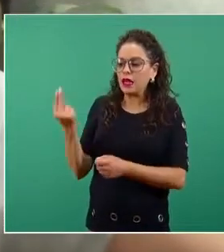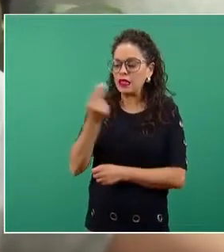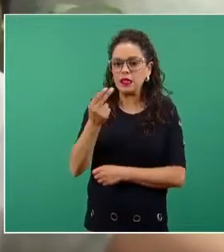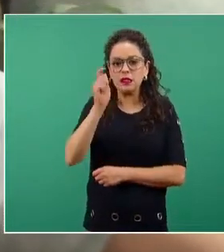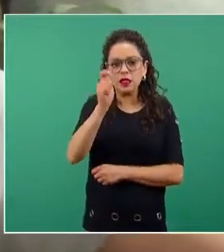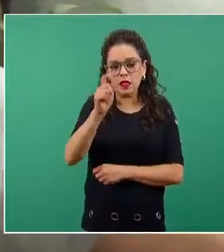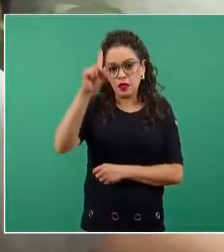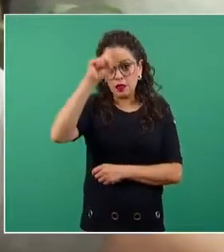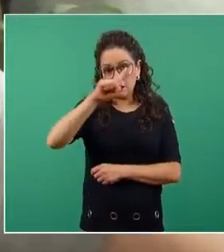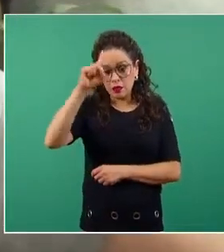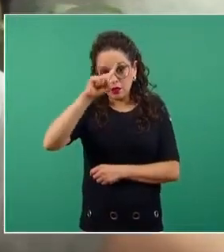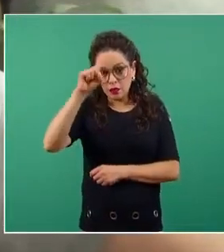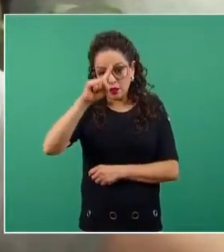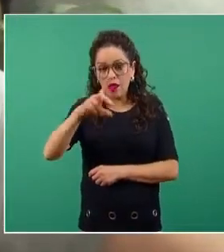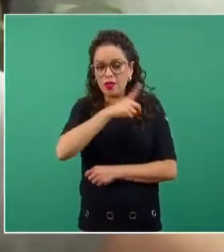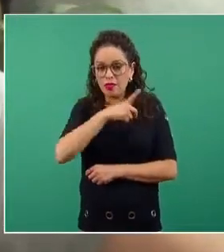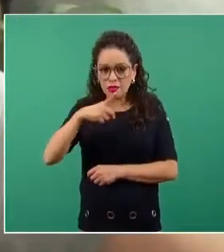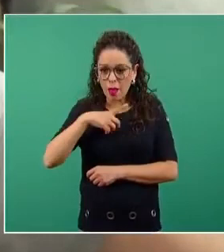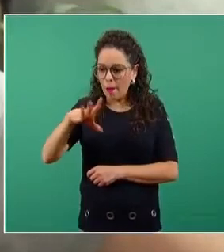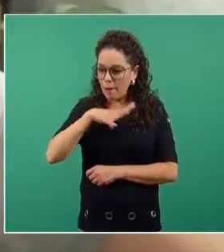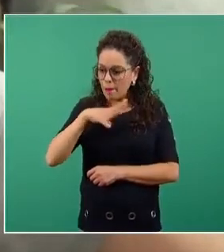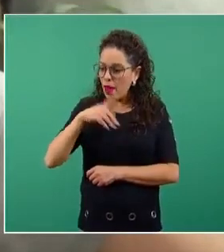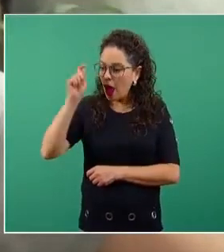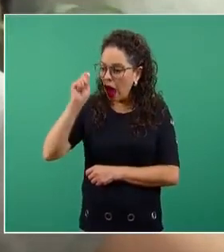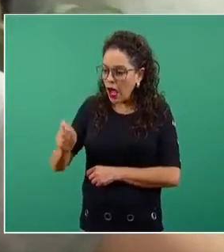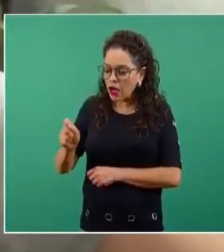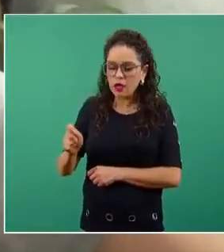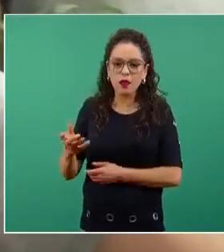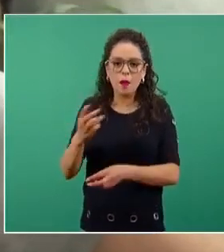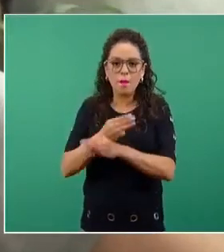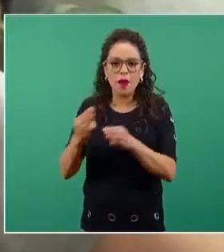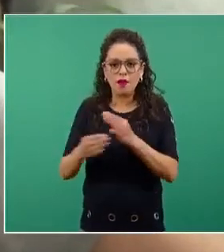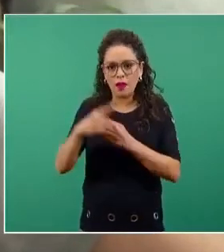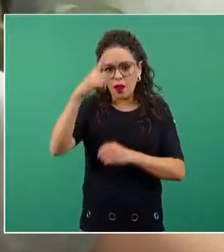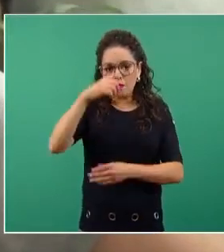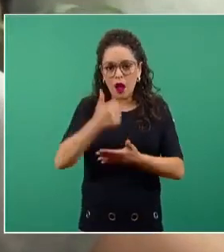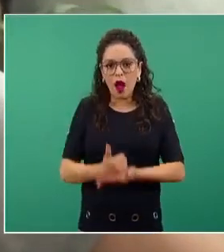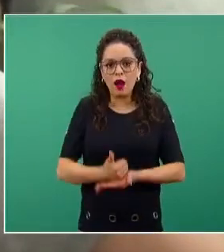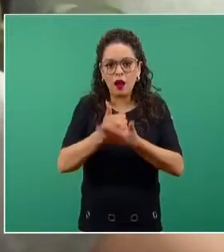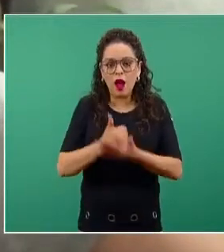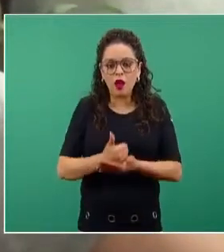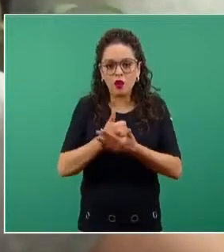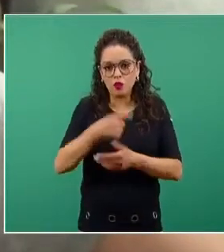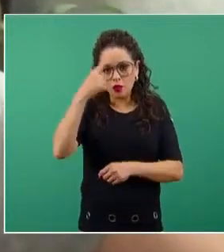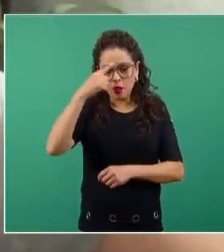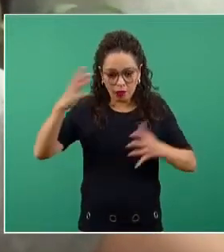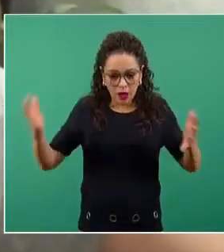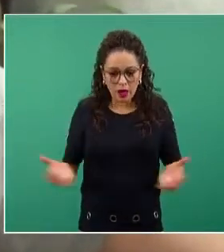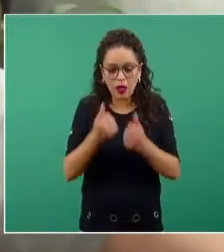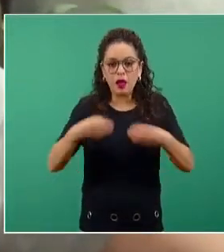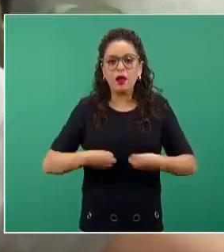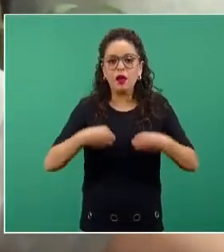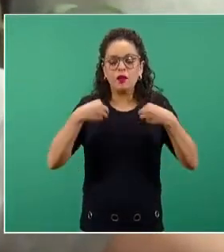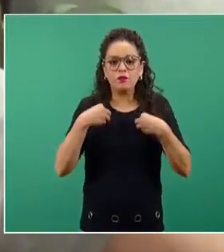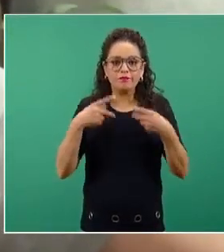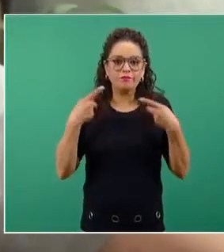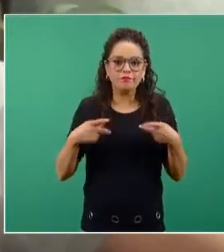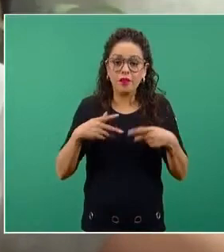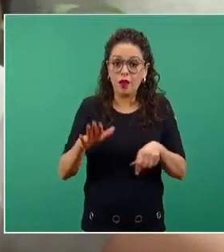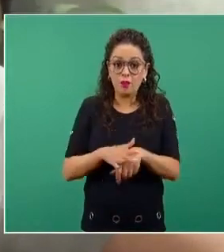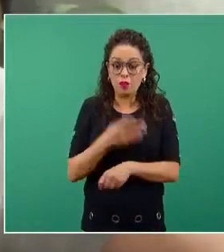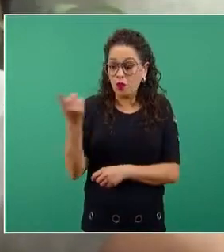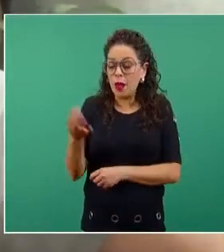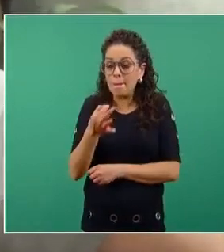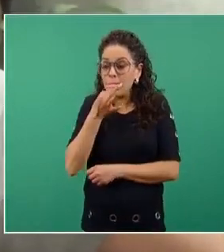equipo de resucitación porque una ambulancia no alcanza a llegar y los minutos son muy valiosos. Entonces, si